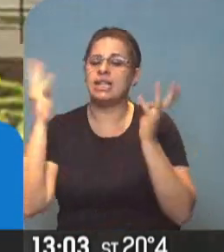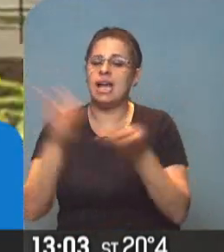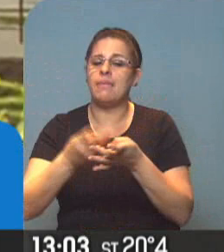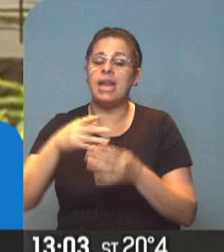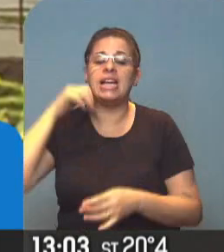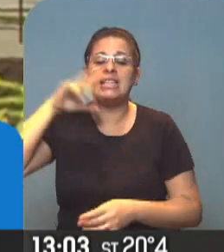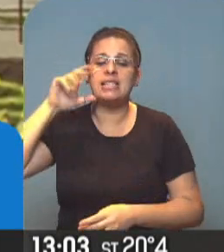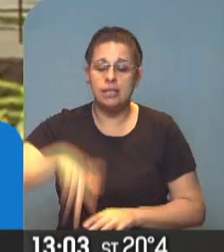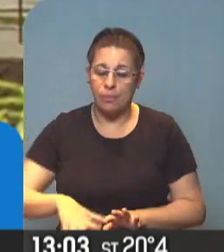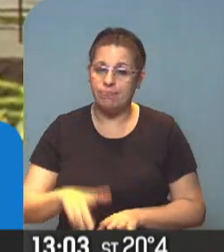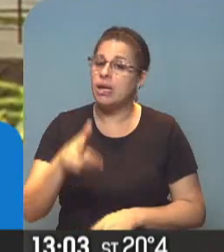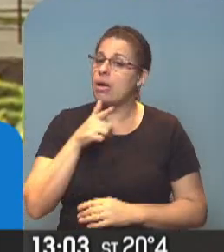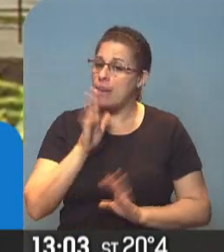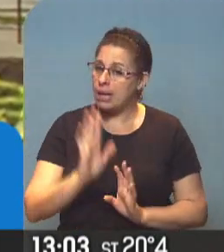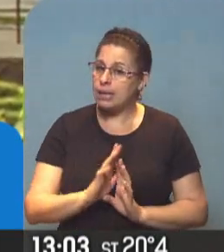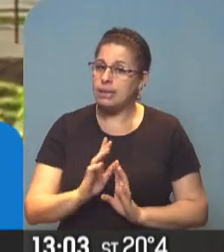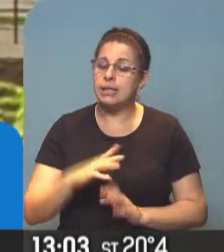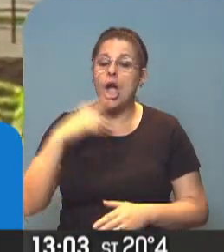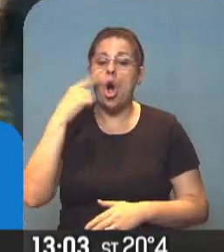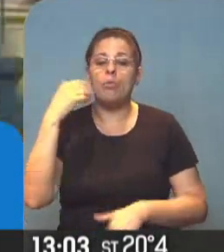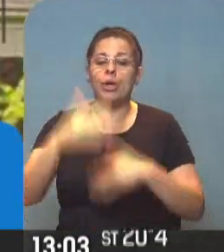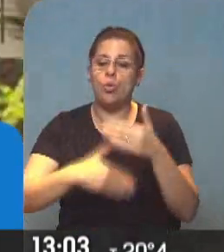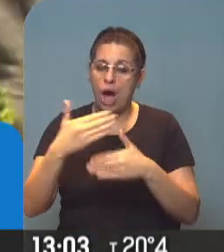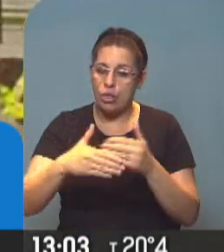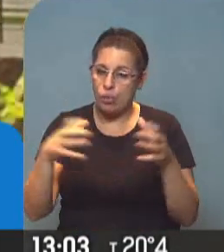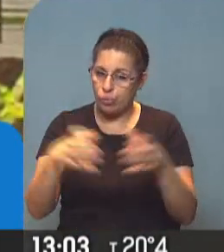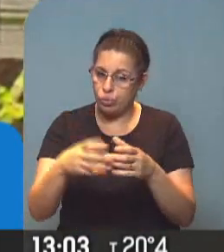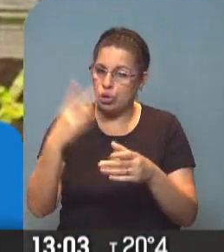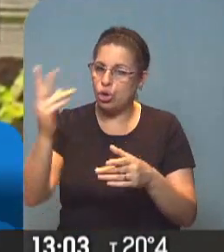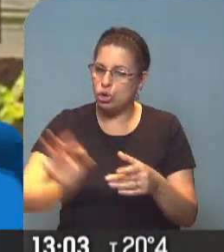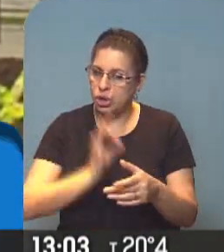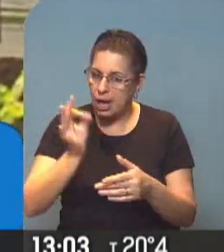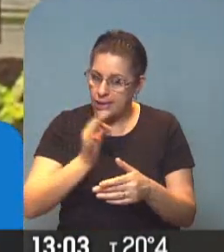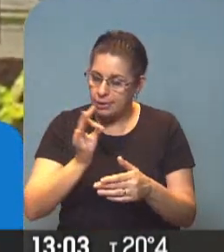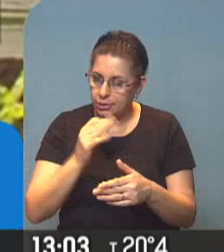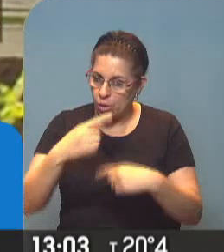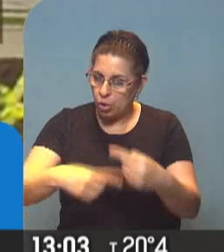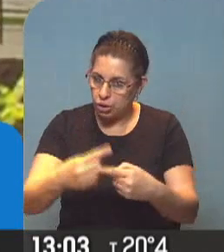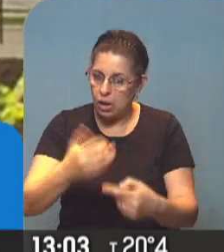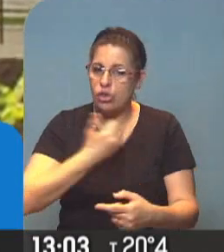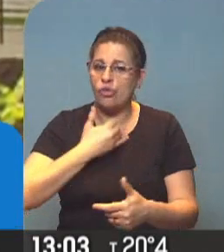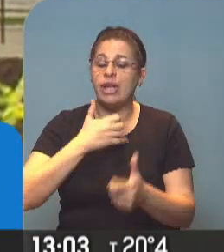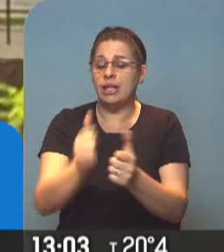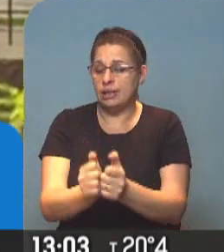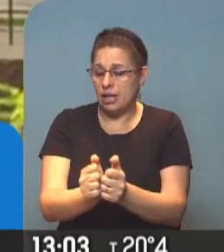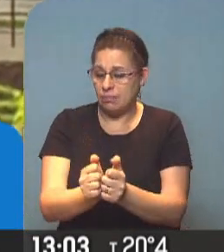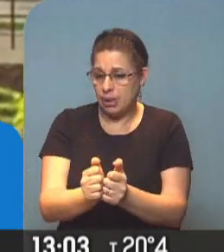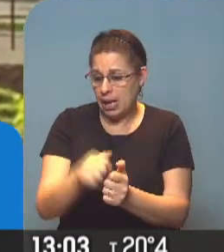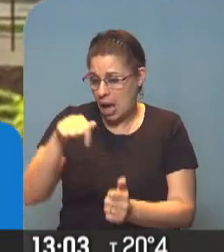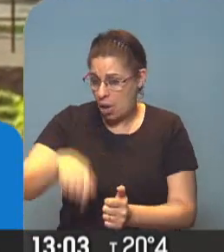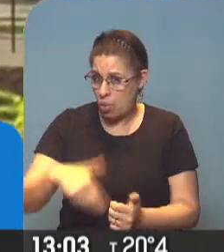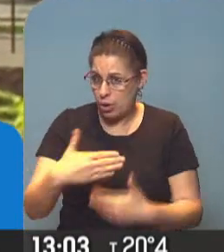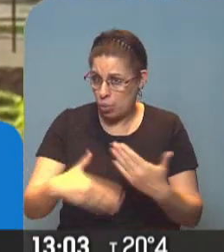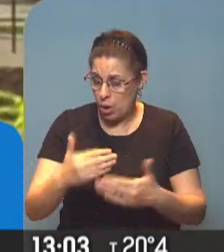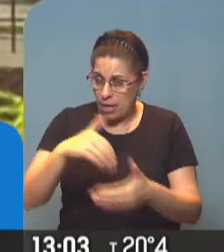esto le daría al jugador de fútbol dos años para seguir ya sea en temperley como está en naturalista